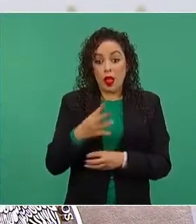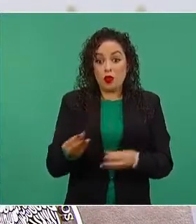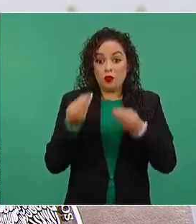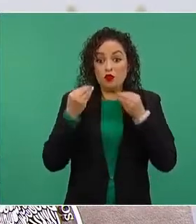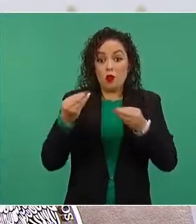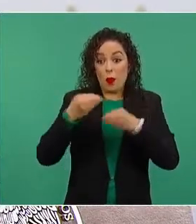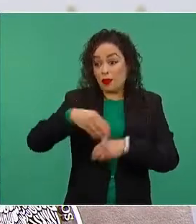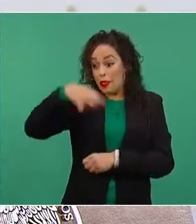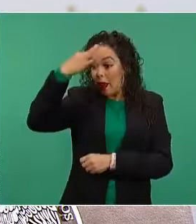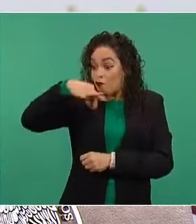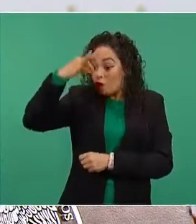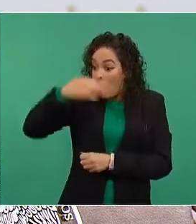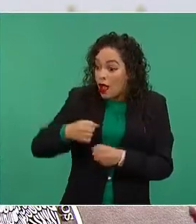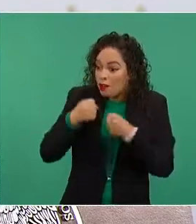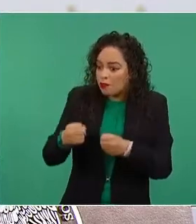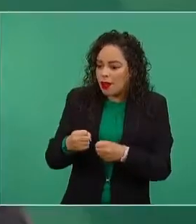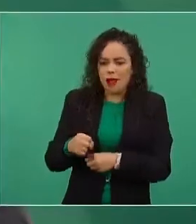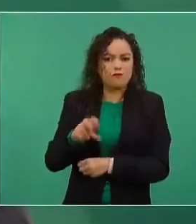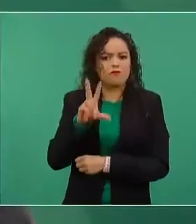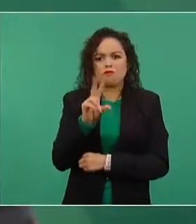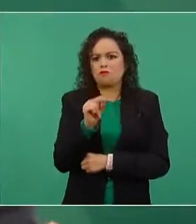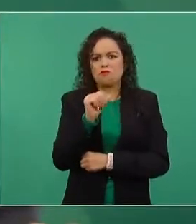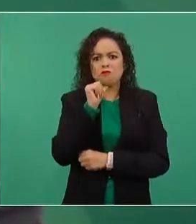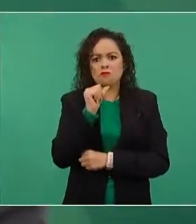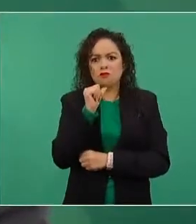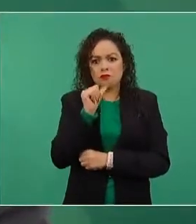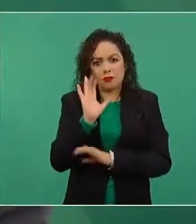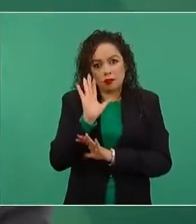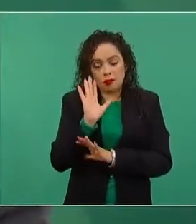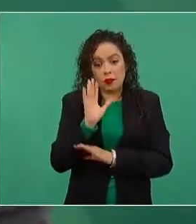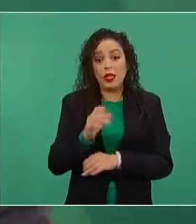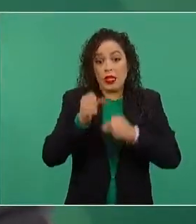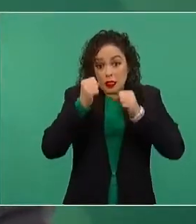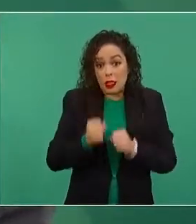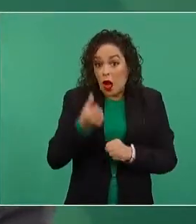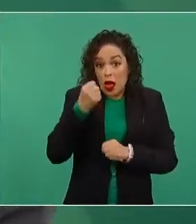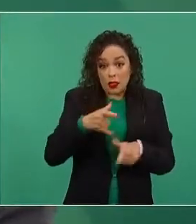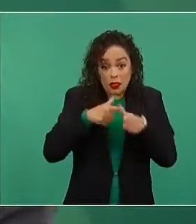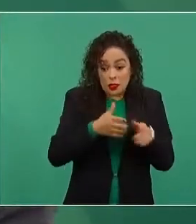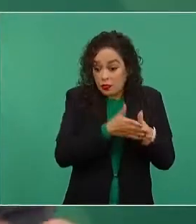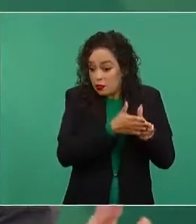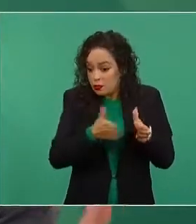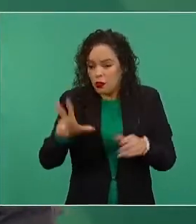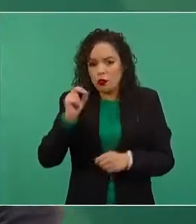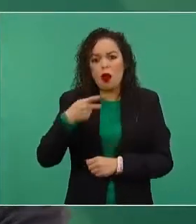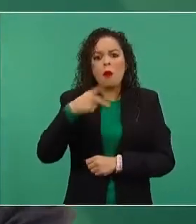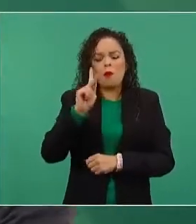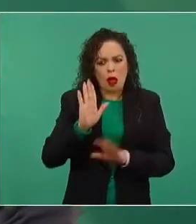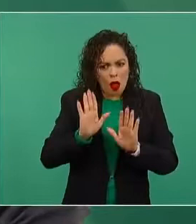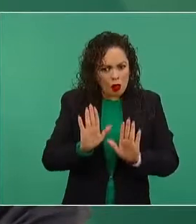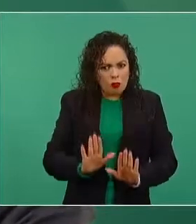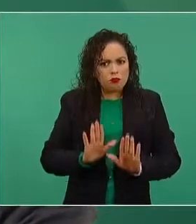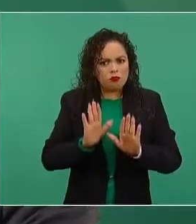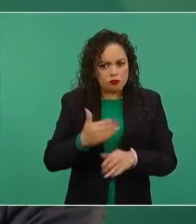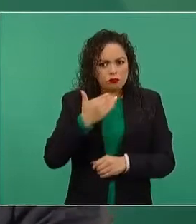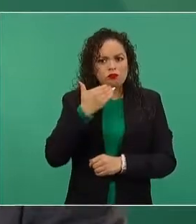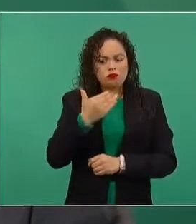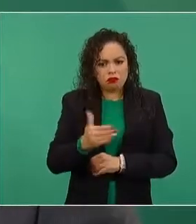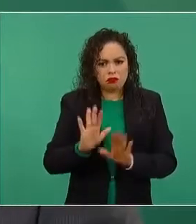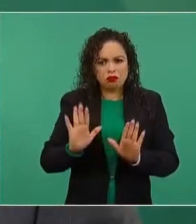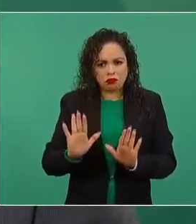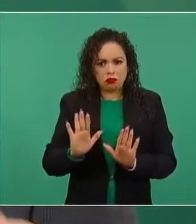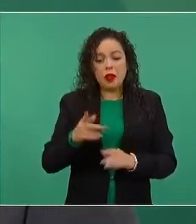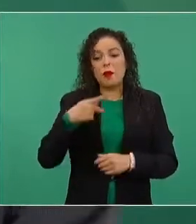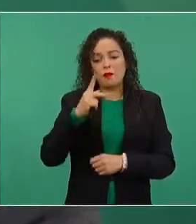Nada garantiza que permanezca así, pero hasta el momento no hay prácticamente actividad de la influenza. De todos modos, llamamos a vacunarse contra